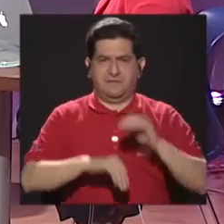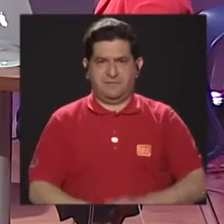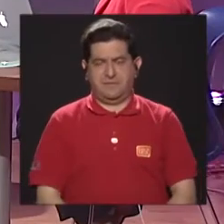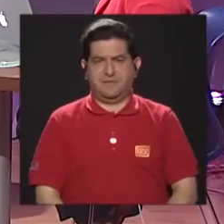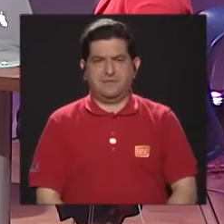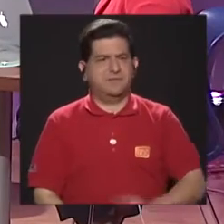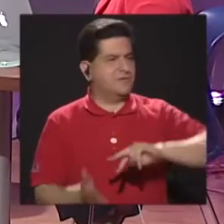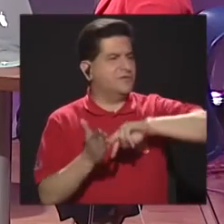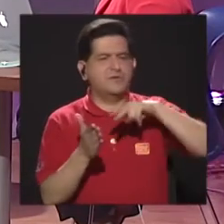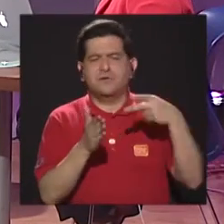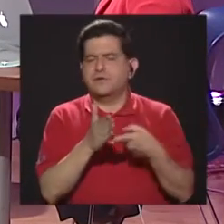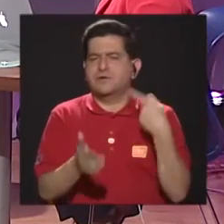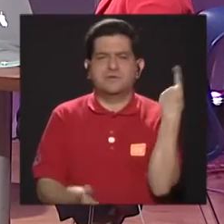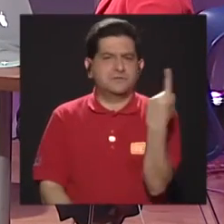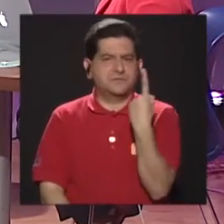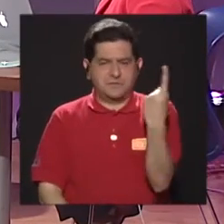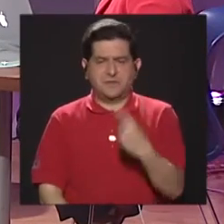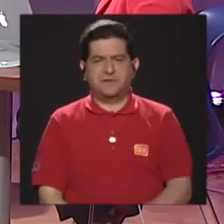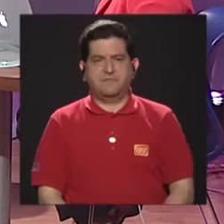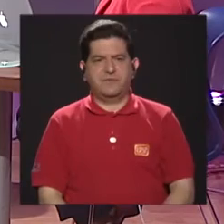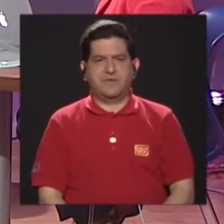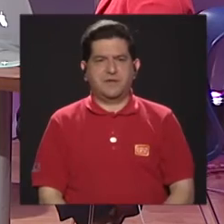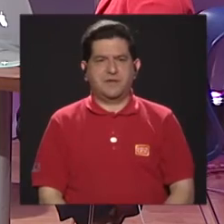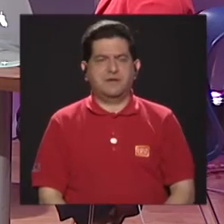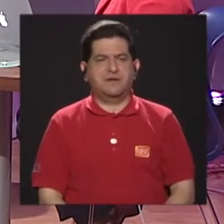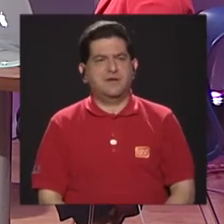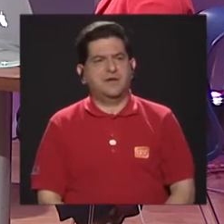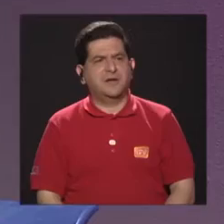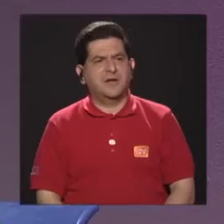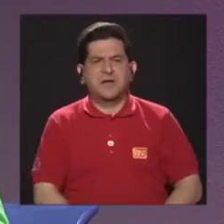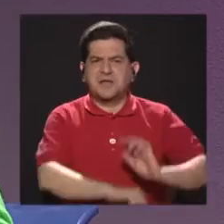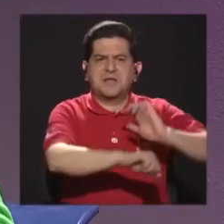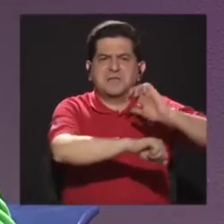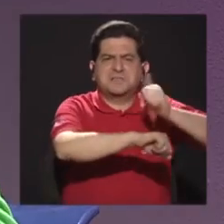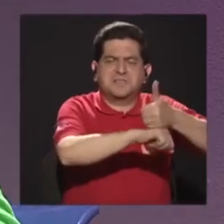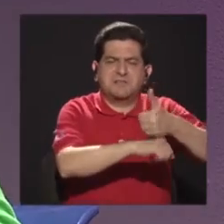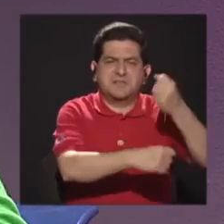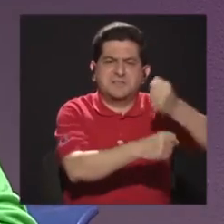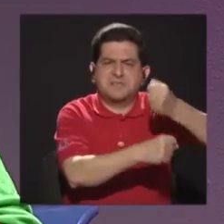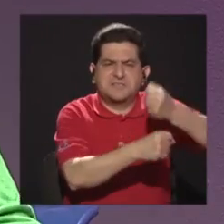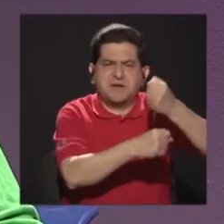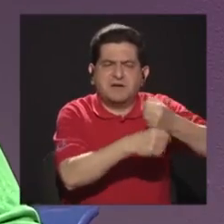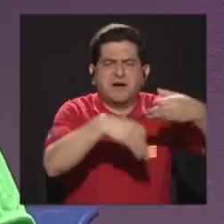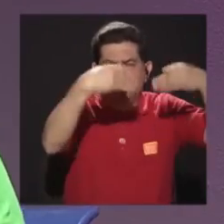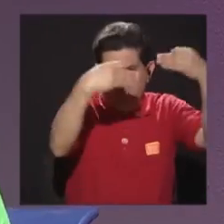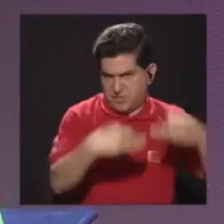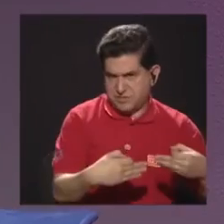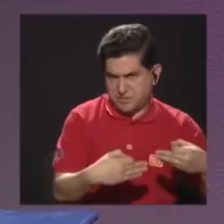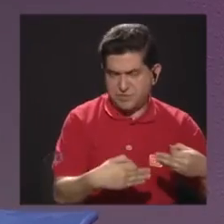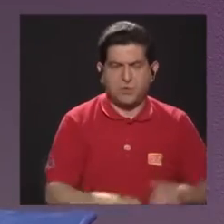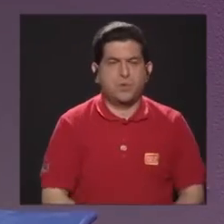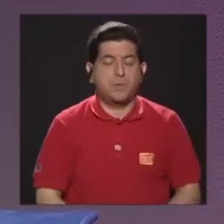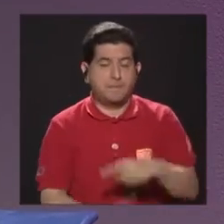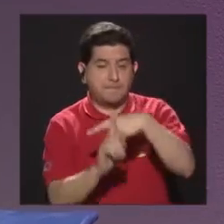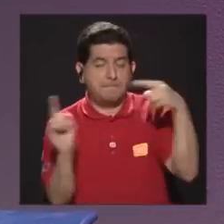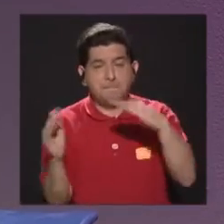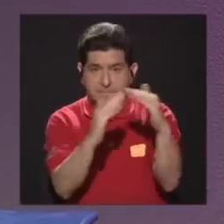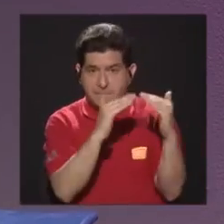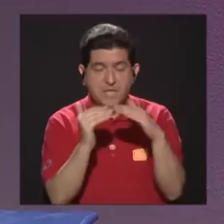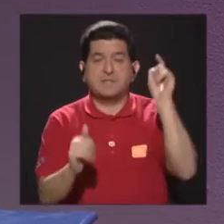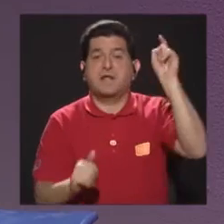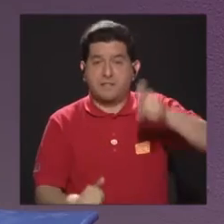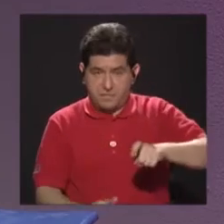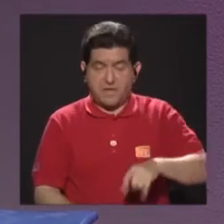no es solamente definir, es decir, tener puestos donde tomemos decisiones. La mitad de la población debería